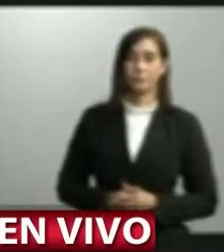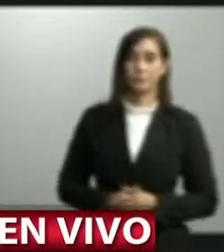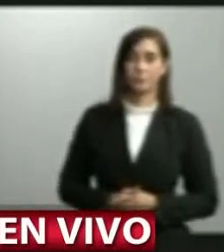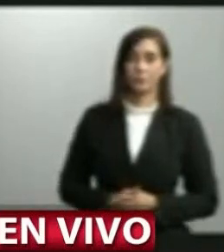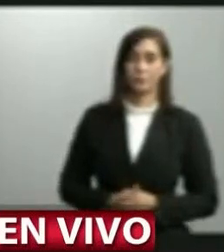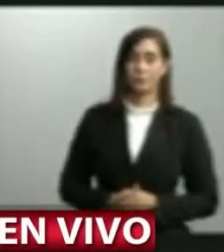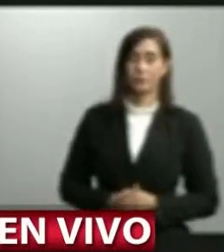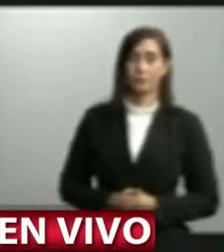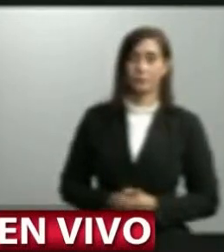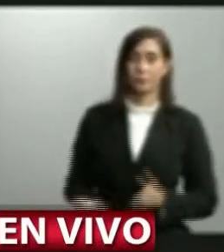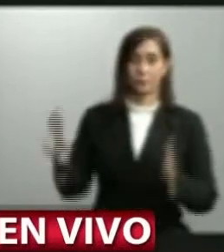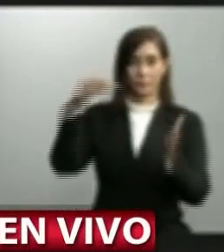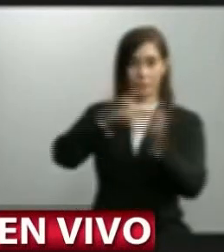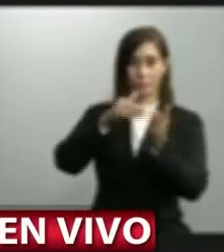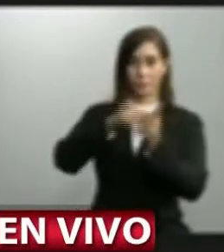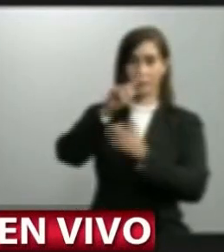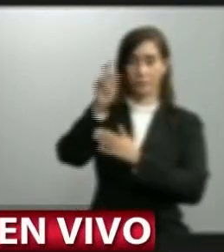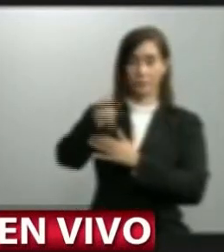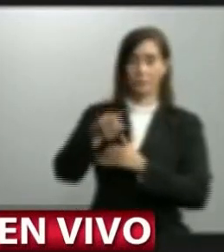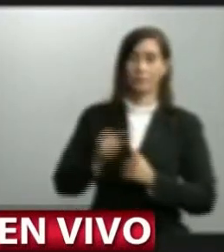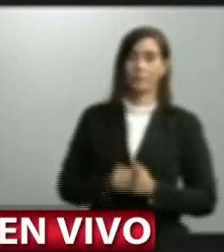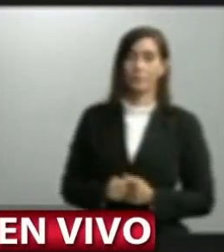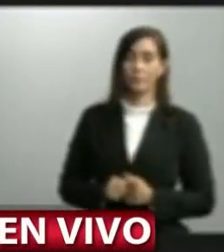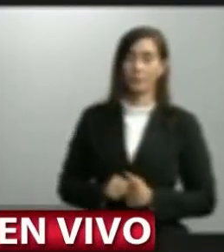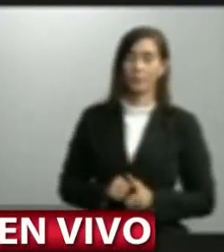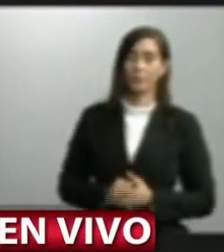Hazle de nuevo la pregunta, Yulisa.